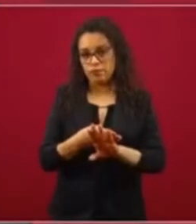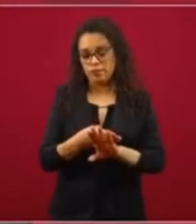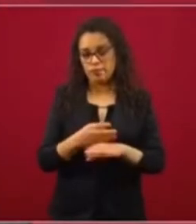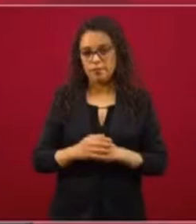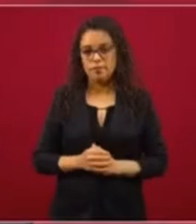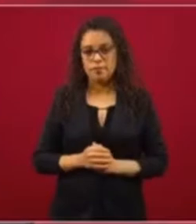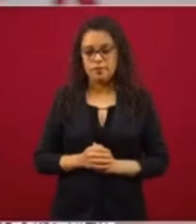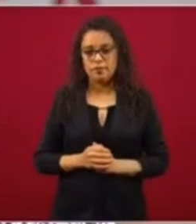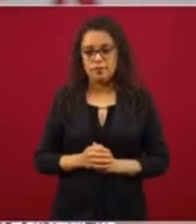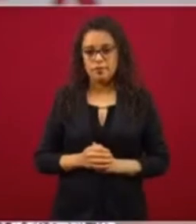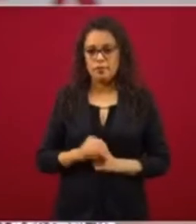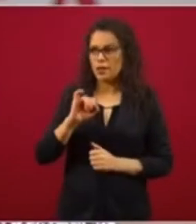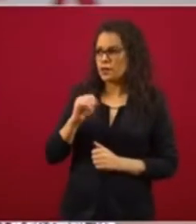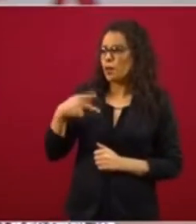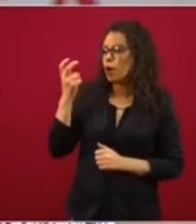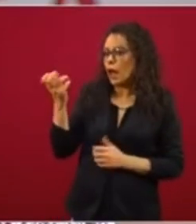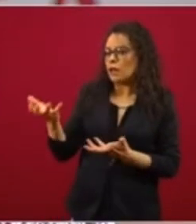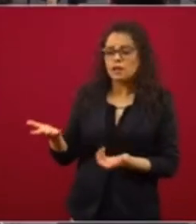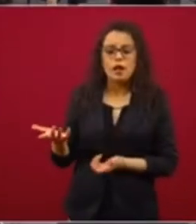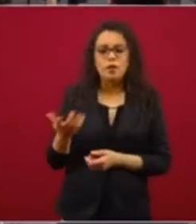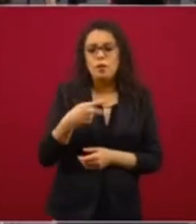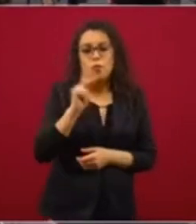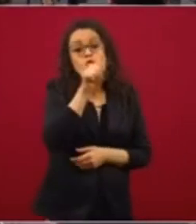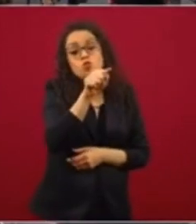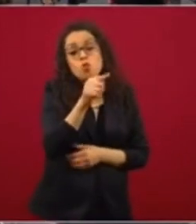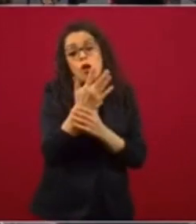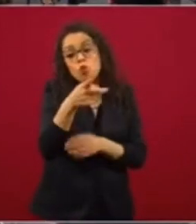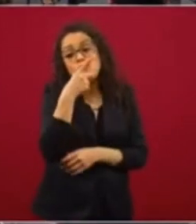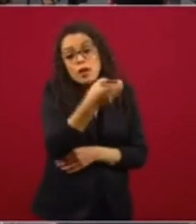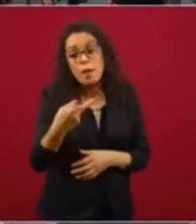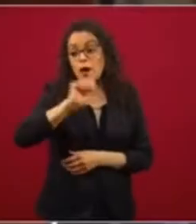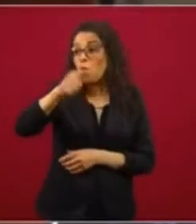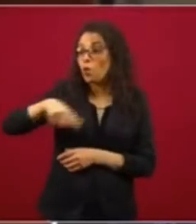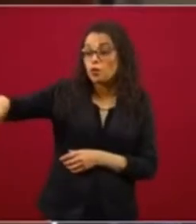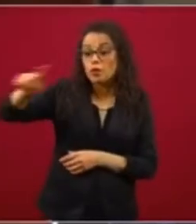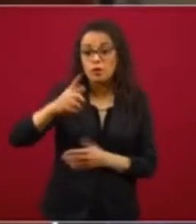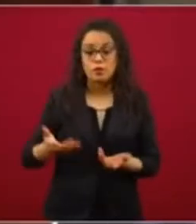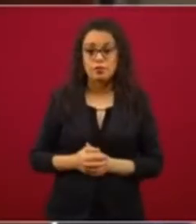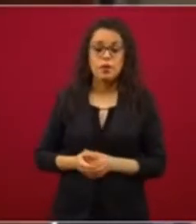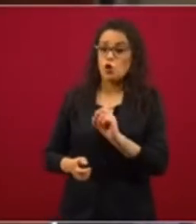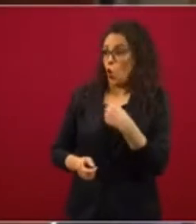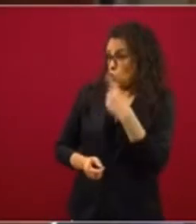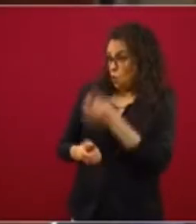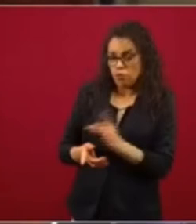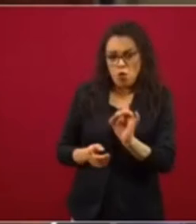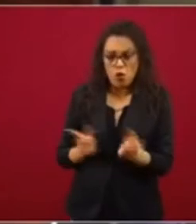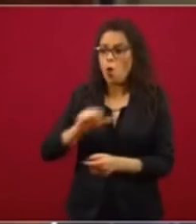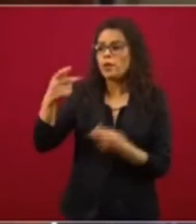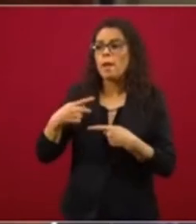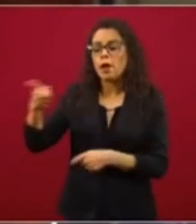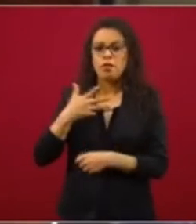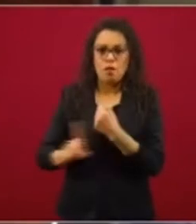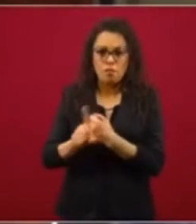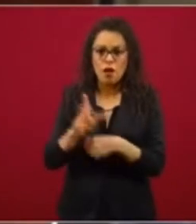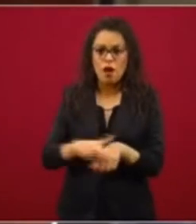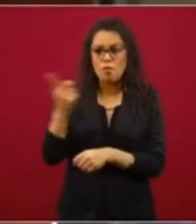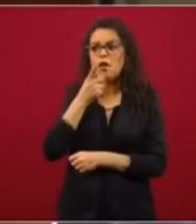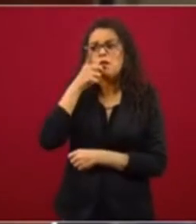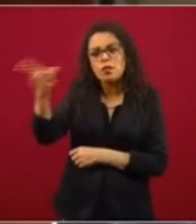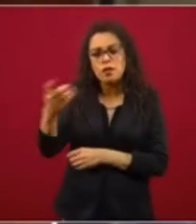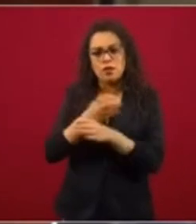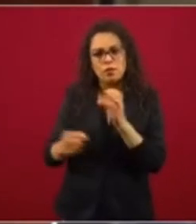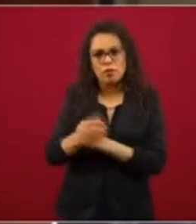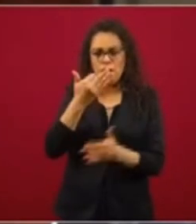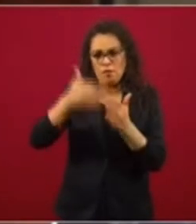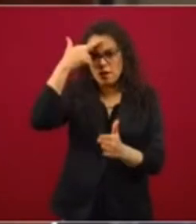Afectar. Y eso hace, presidente, con las personas que… Pero eso es lo que tú sostienes y con el otro lado… lo sostengo yo. Las personas que se han visto afectadas, ha inventado hasta violaciones,